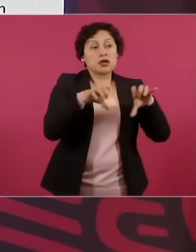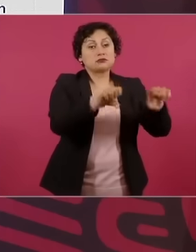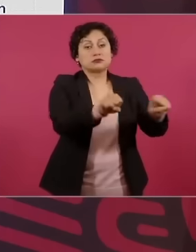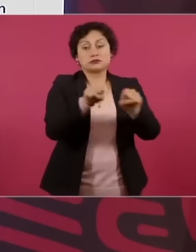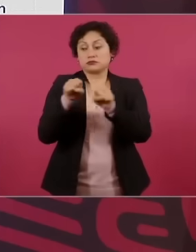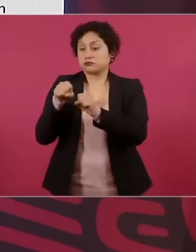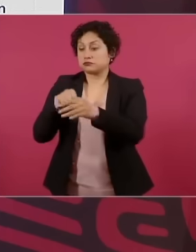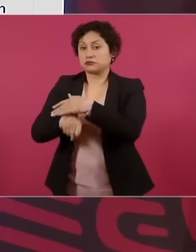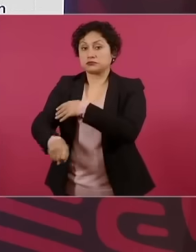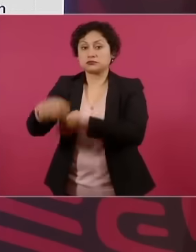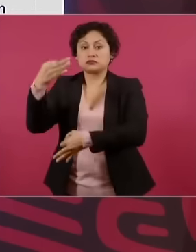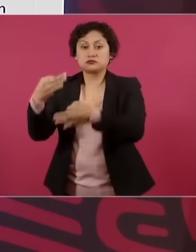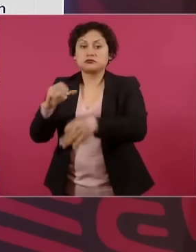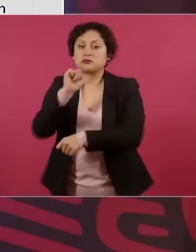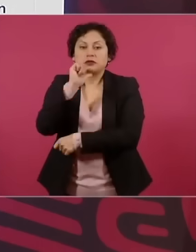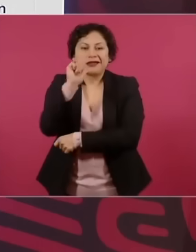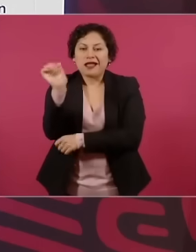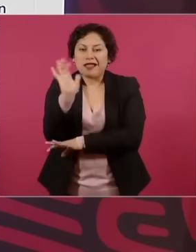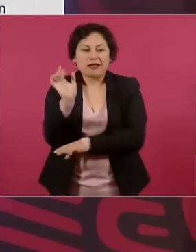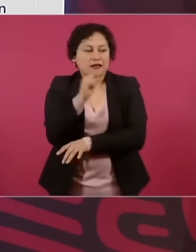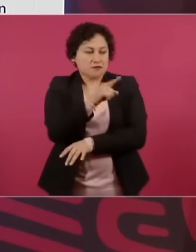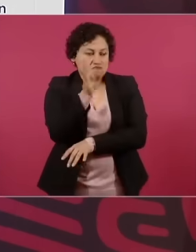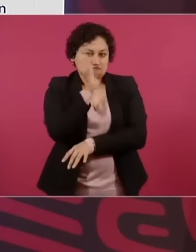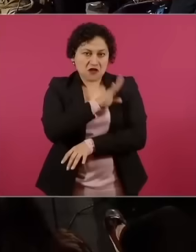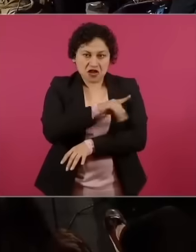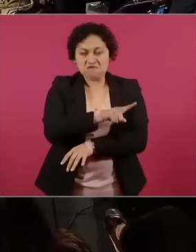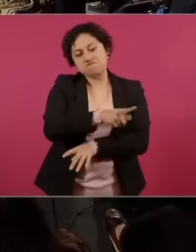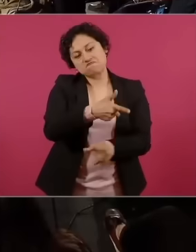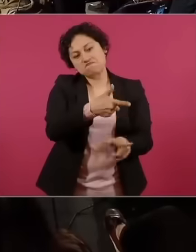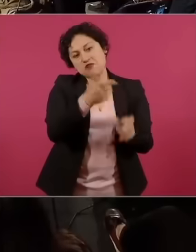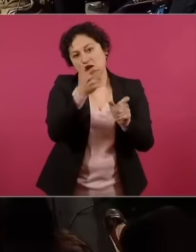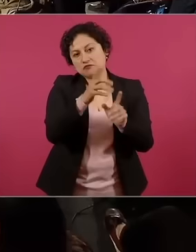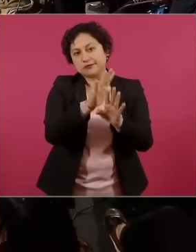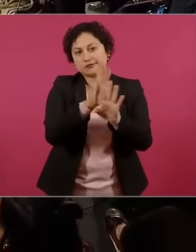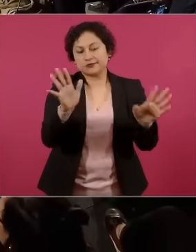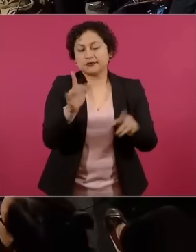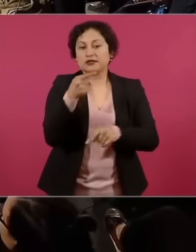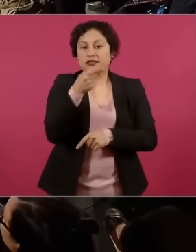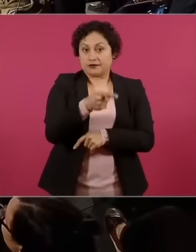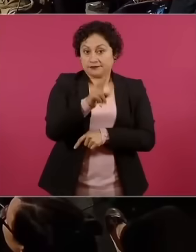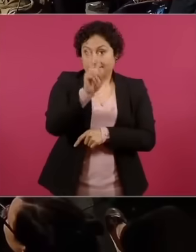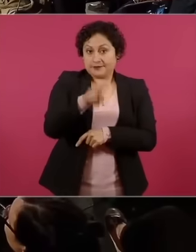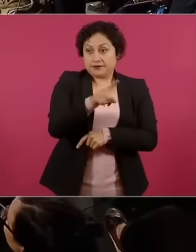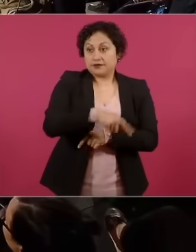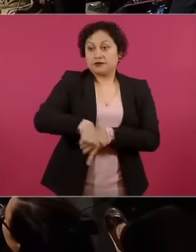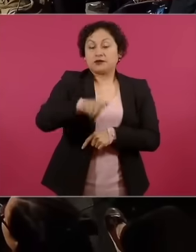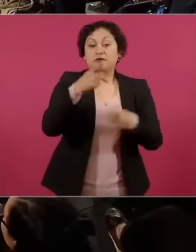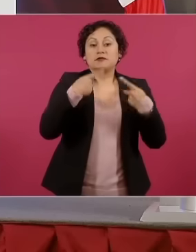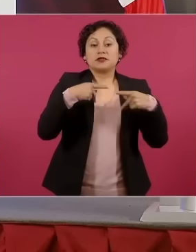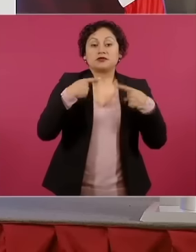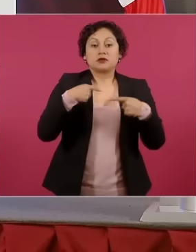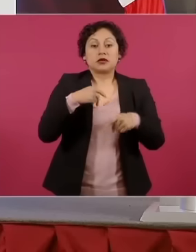aniquilarlos, era mátalos en caliente, remataban a los heridos.